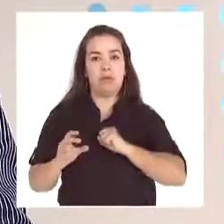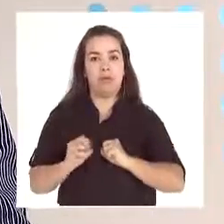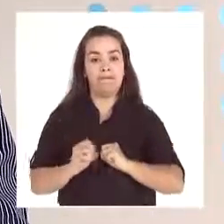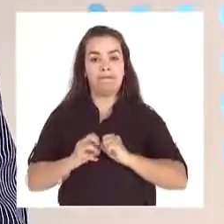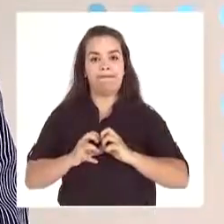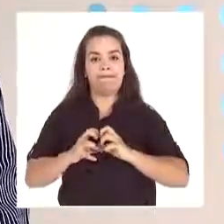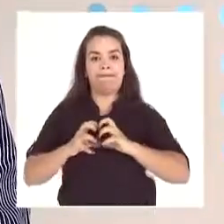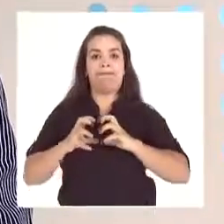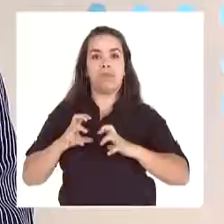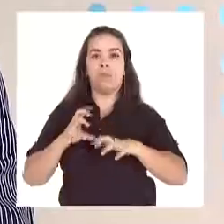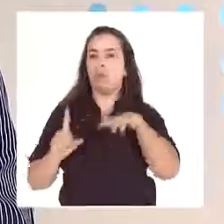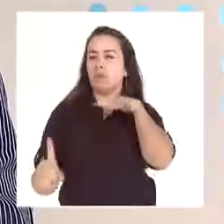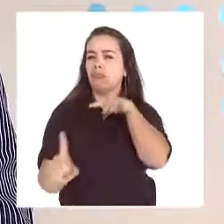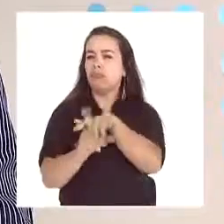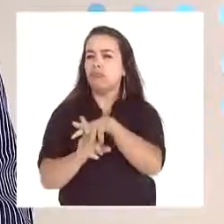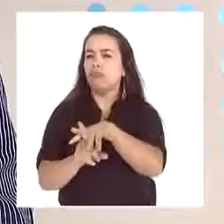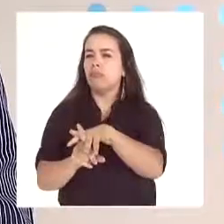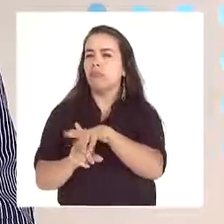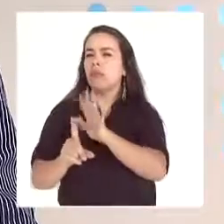cuando está produciendo